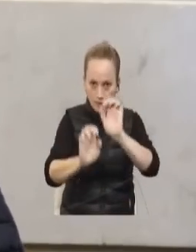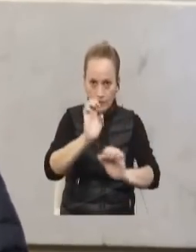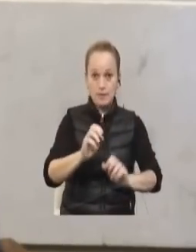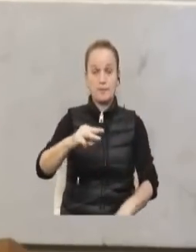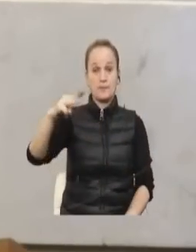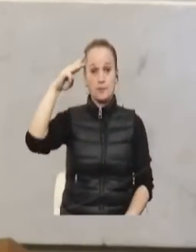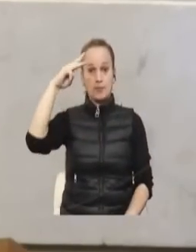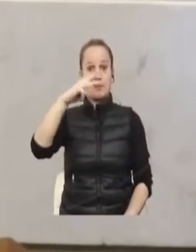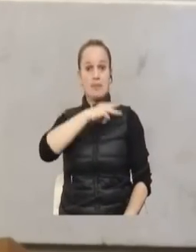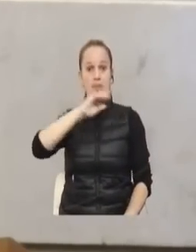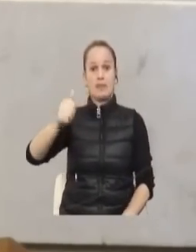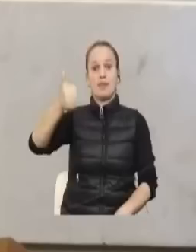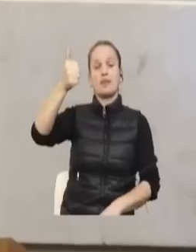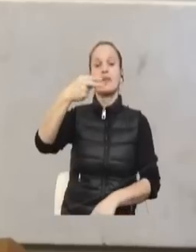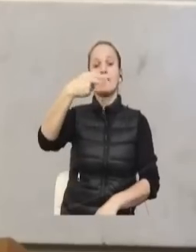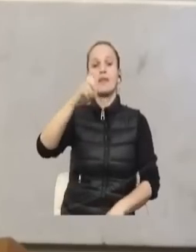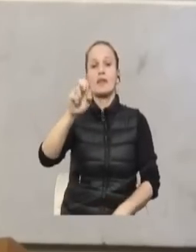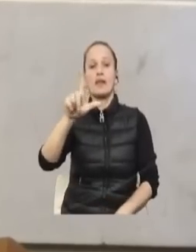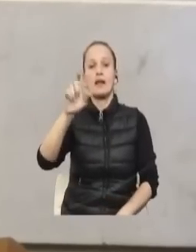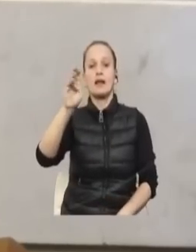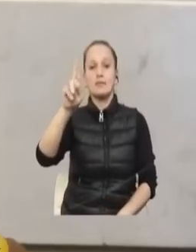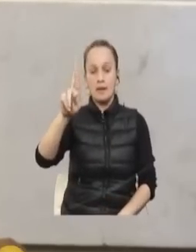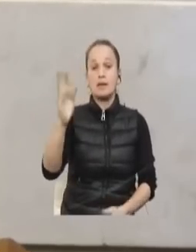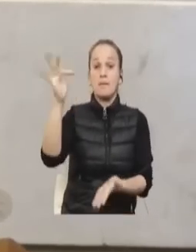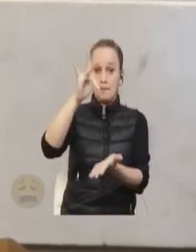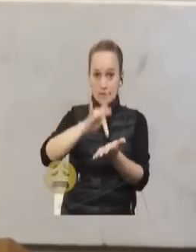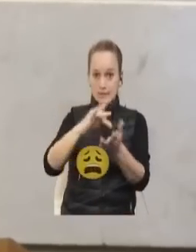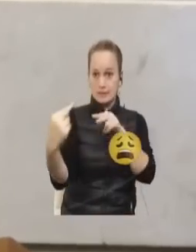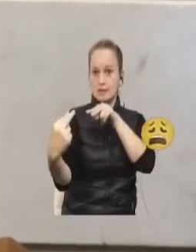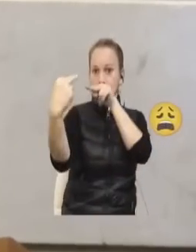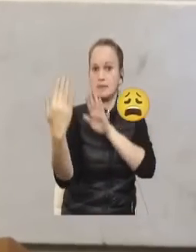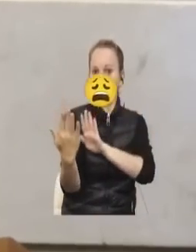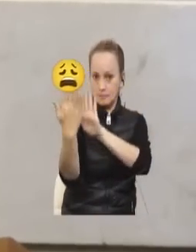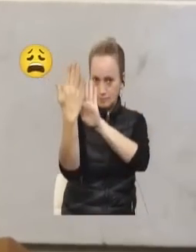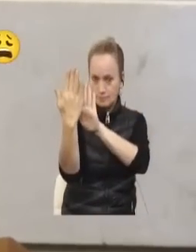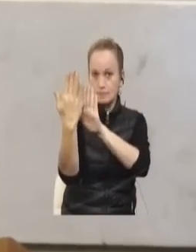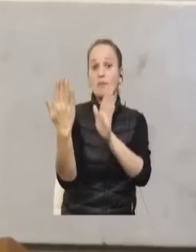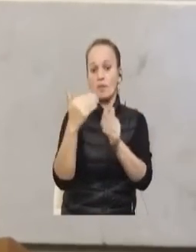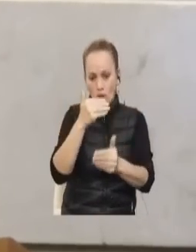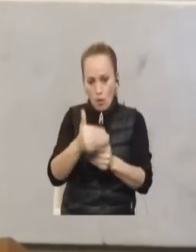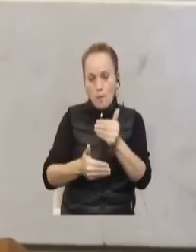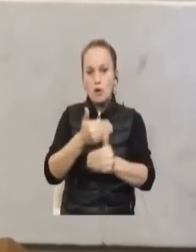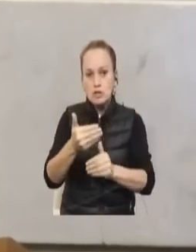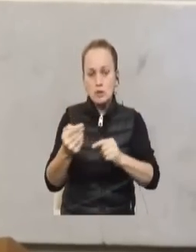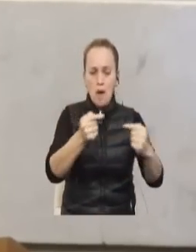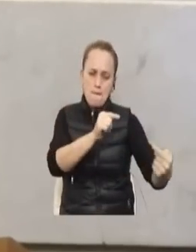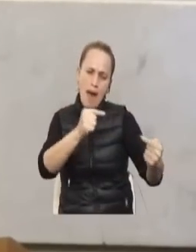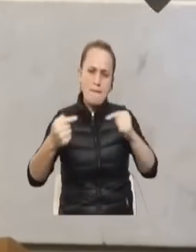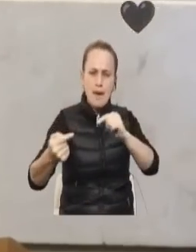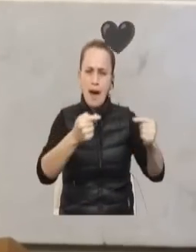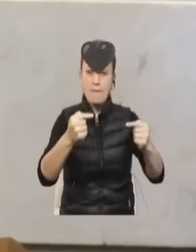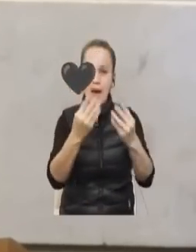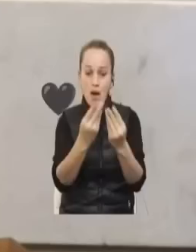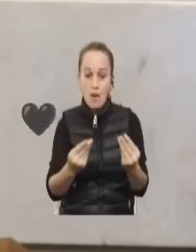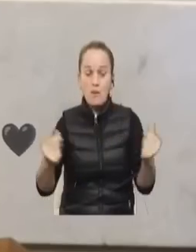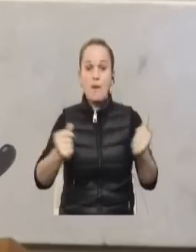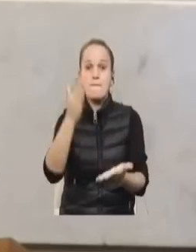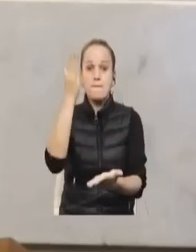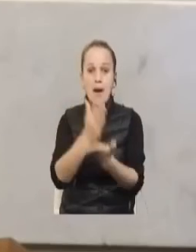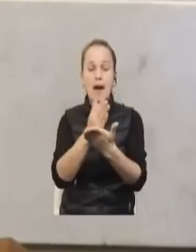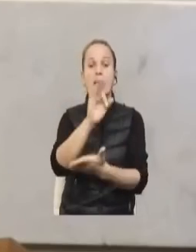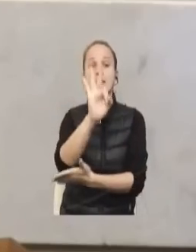Según el general Elder Giraldo, que está aquí presente frente a mí, en el transcurso del cese al fuego se registraron